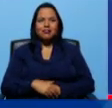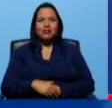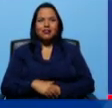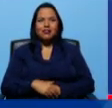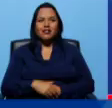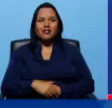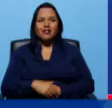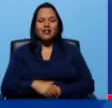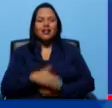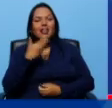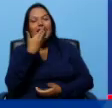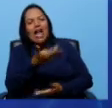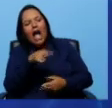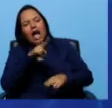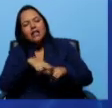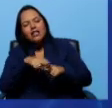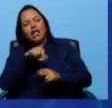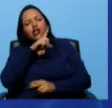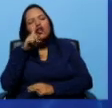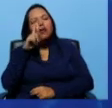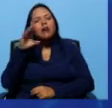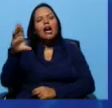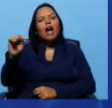Bueno, gracias, Carlota.